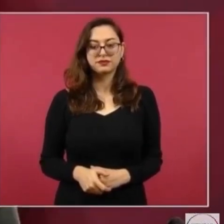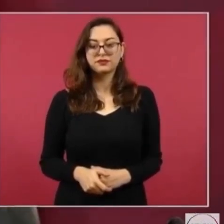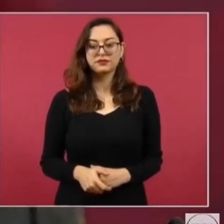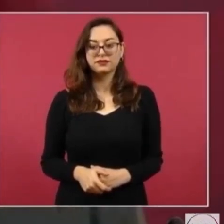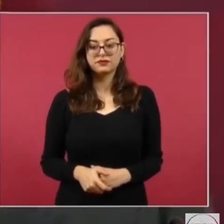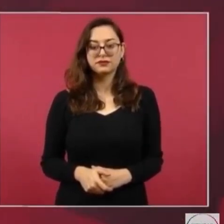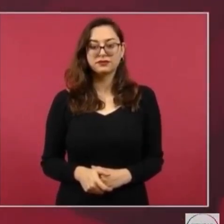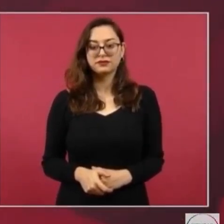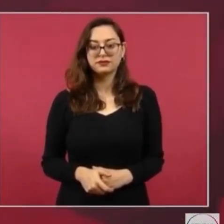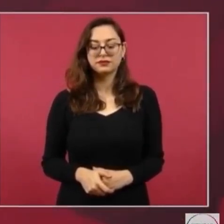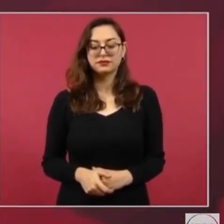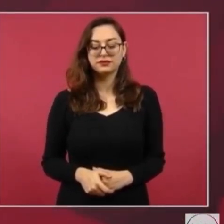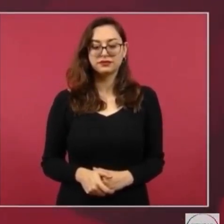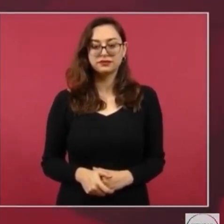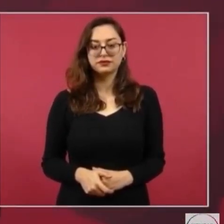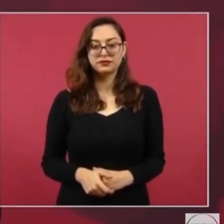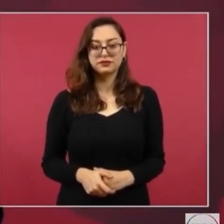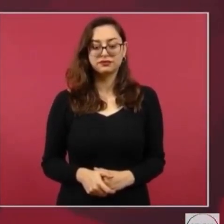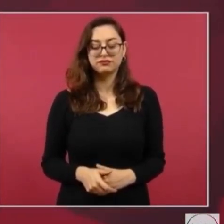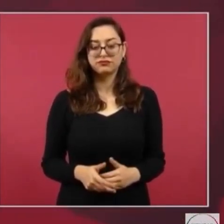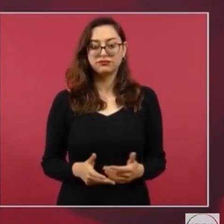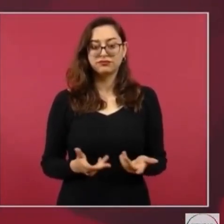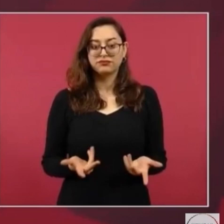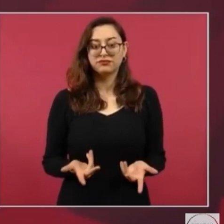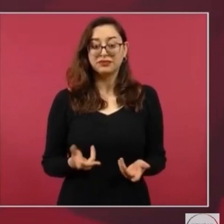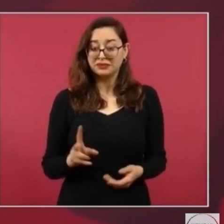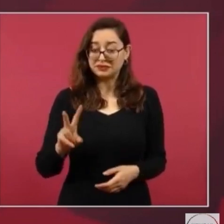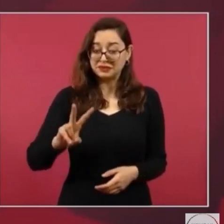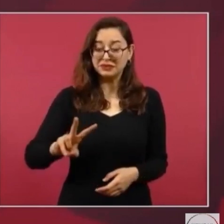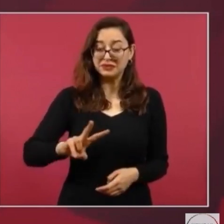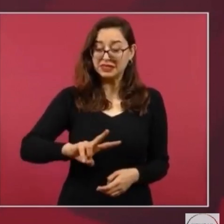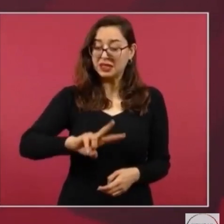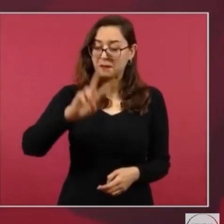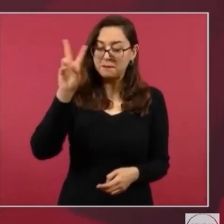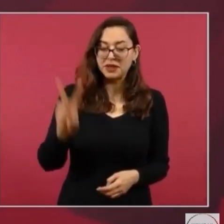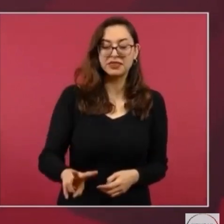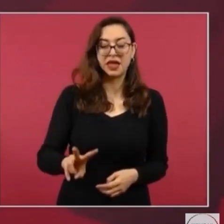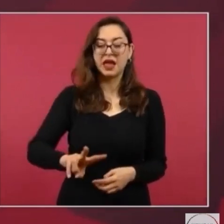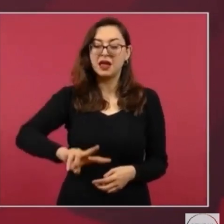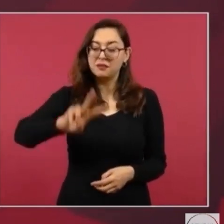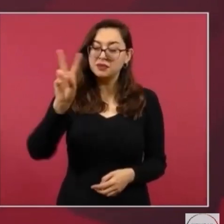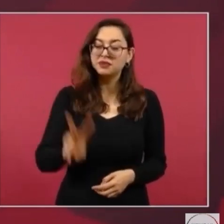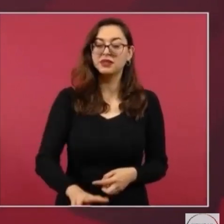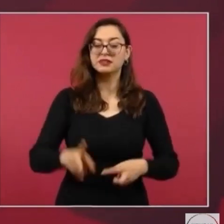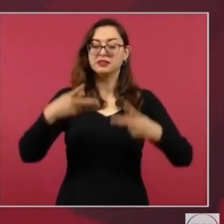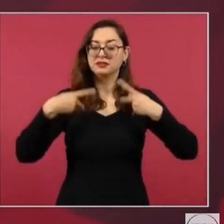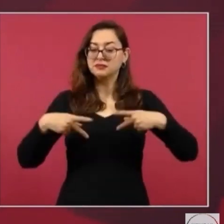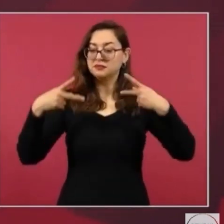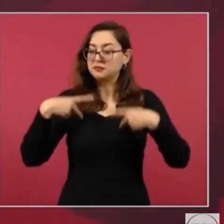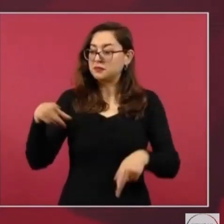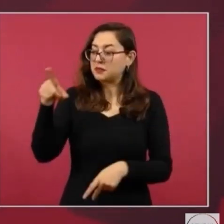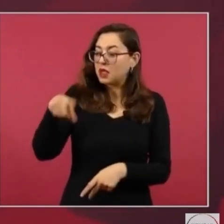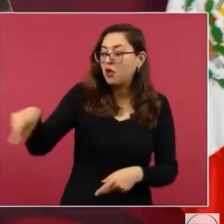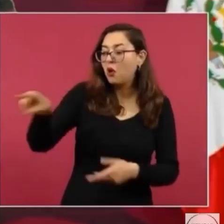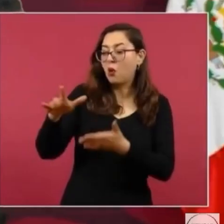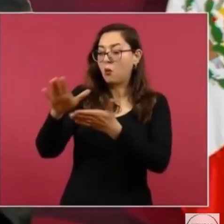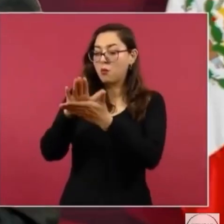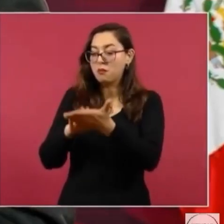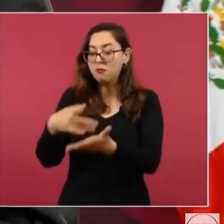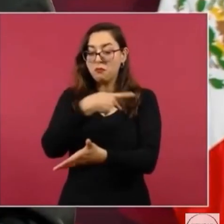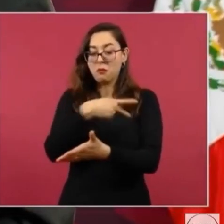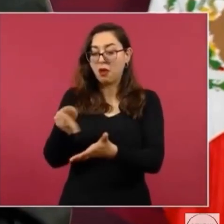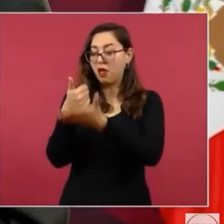con la satisfacción que produce, la dicha que produce ayudar a la gente humilde, a la gente